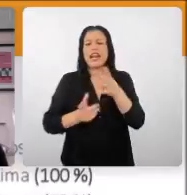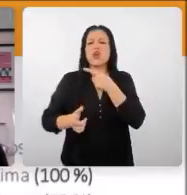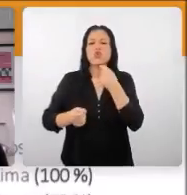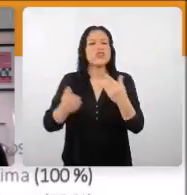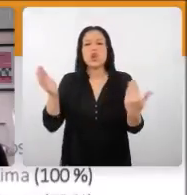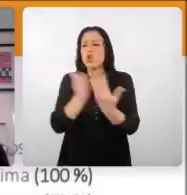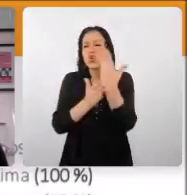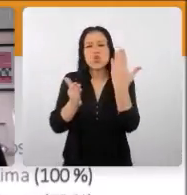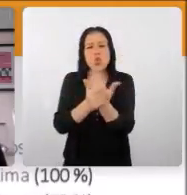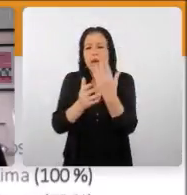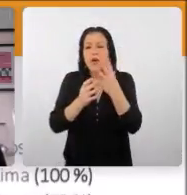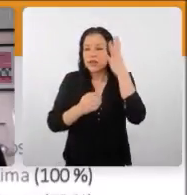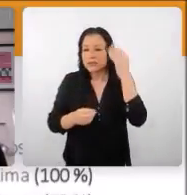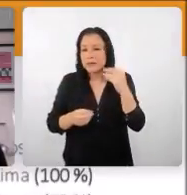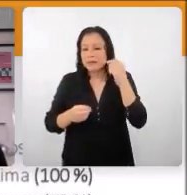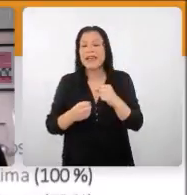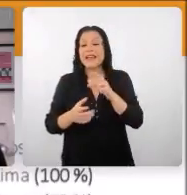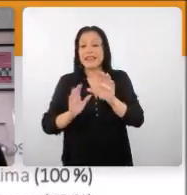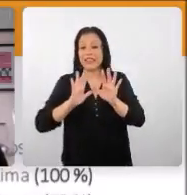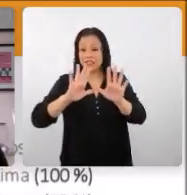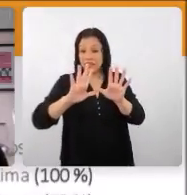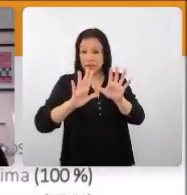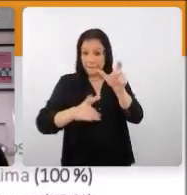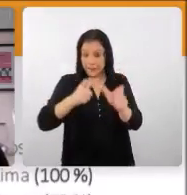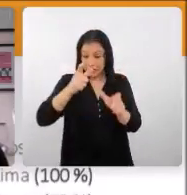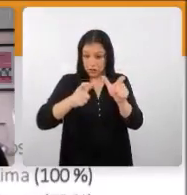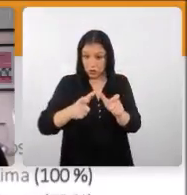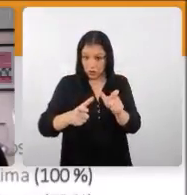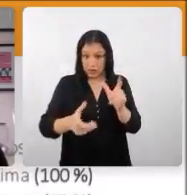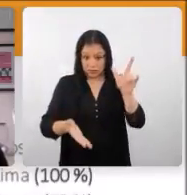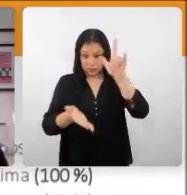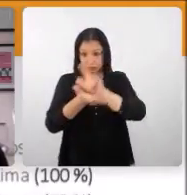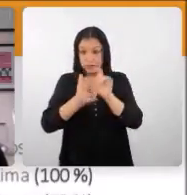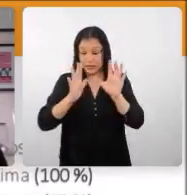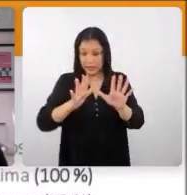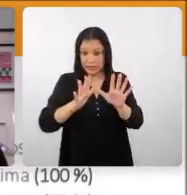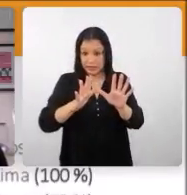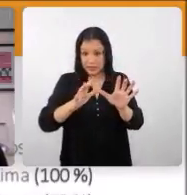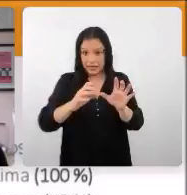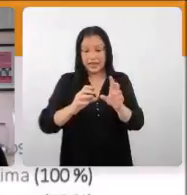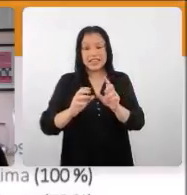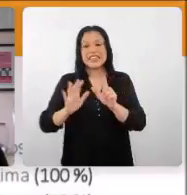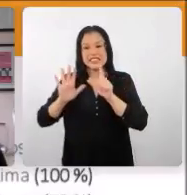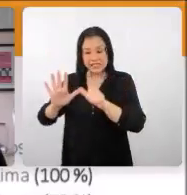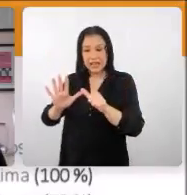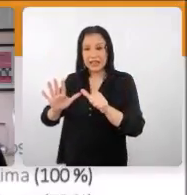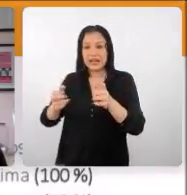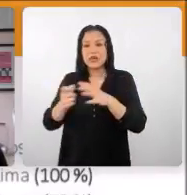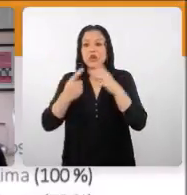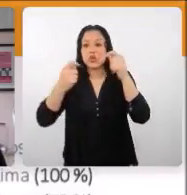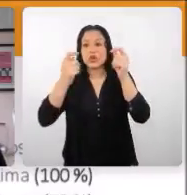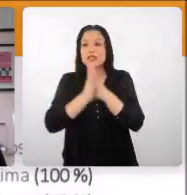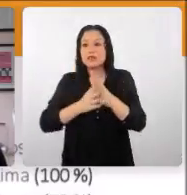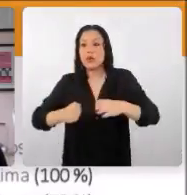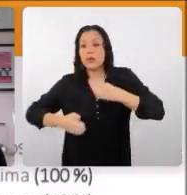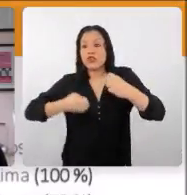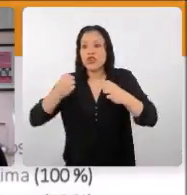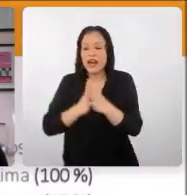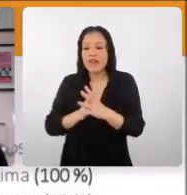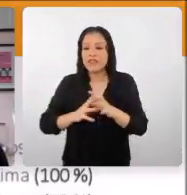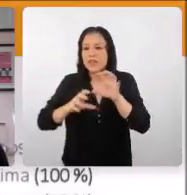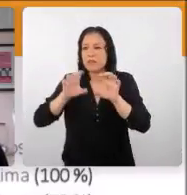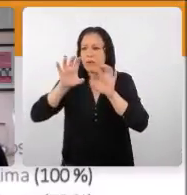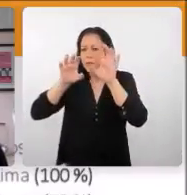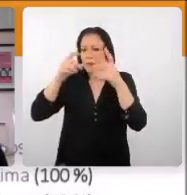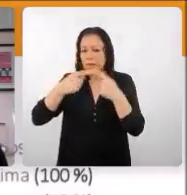Estamos hablando que 7 de cada 10 personas que vienen de Alemania hacen turismo de aventura durante su visita, ¿sí? Más